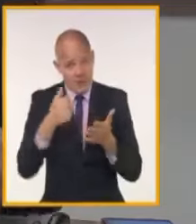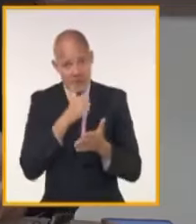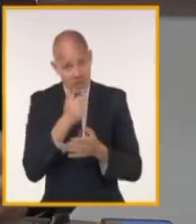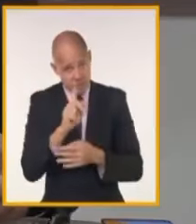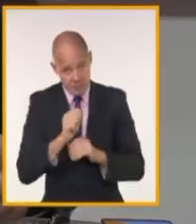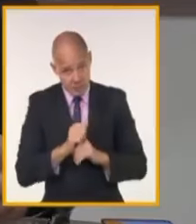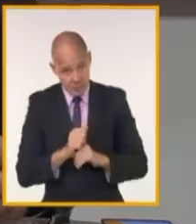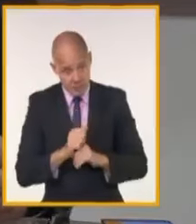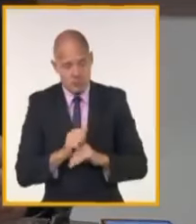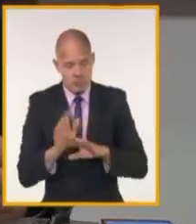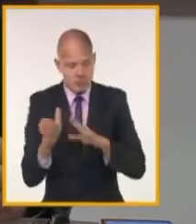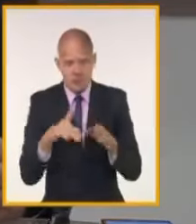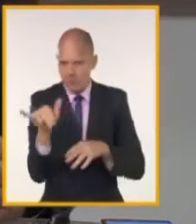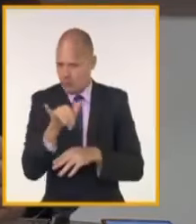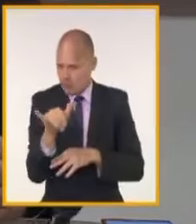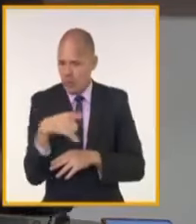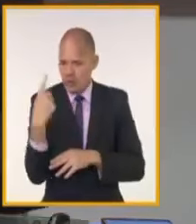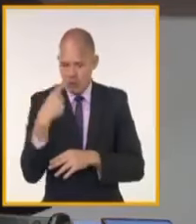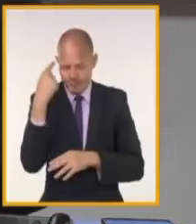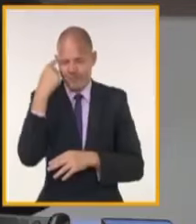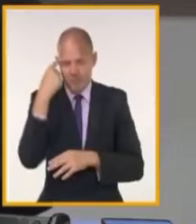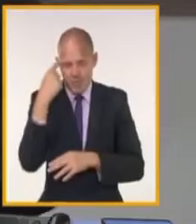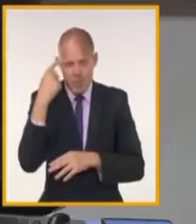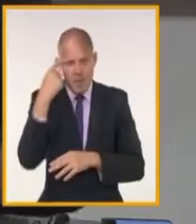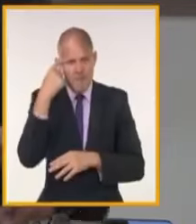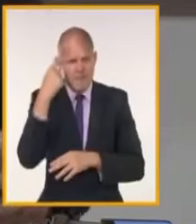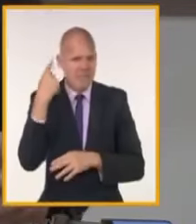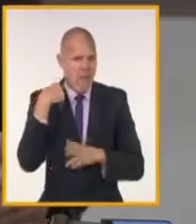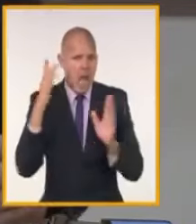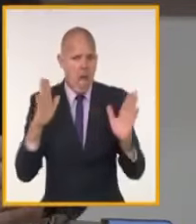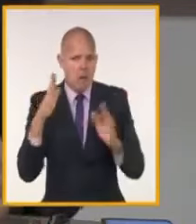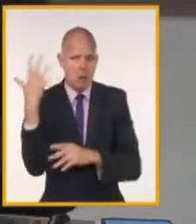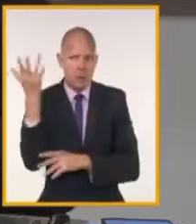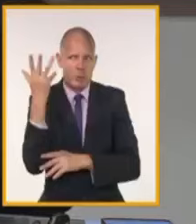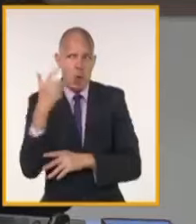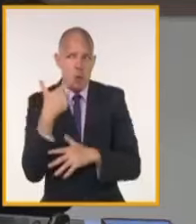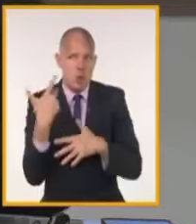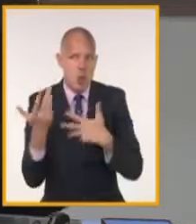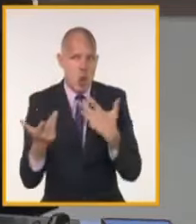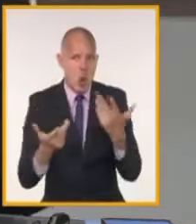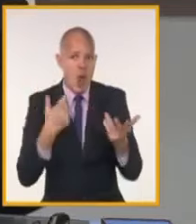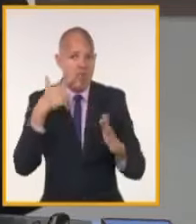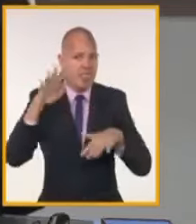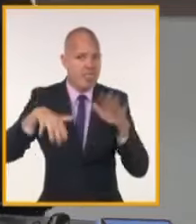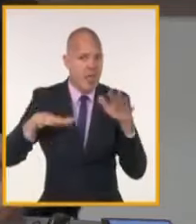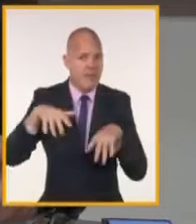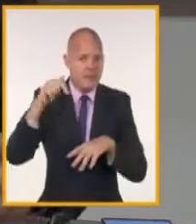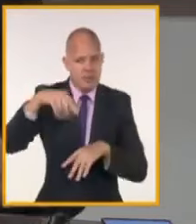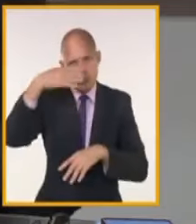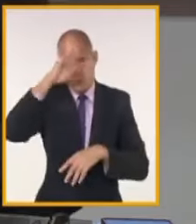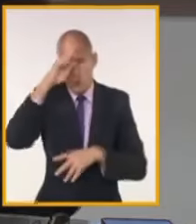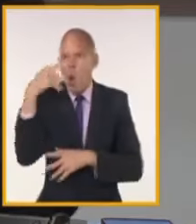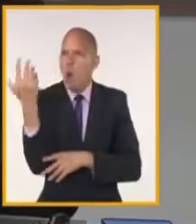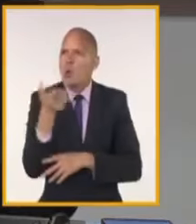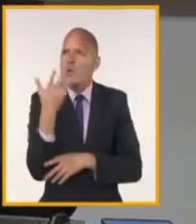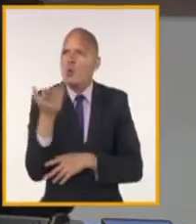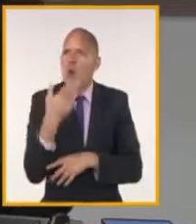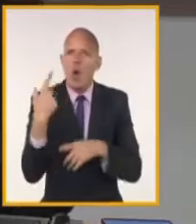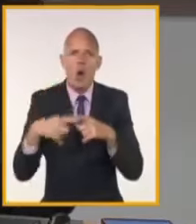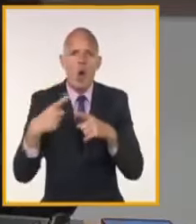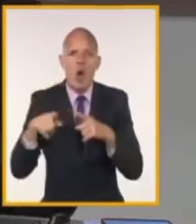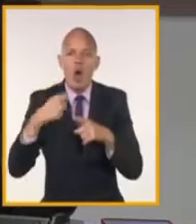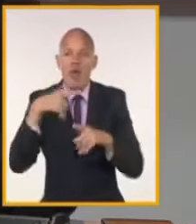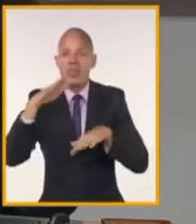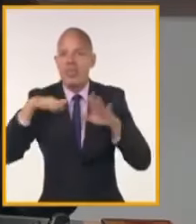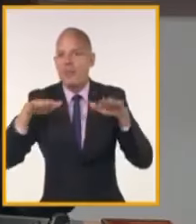hubo que calcular todas las estructuras mecánica mecánicamente la resistencia a los vientos promedios de Cuba instalarlo en las zonas que se